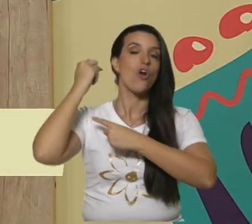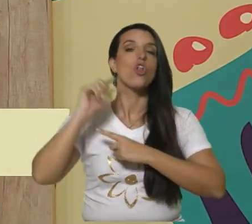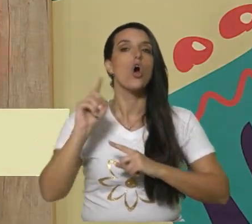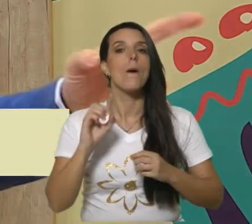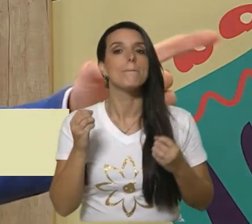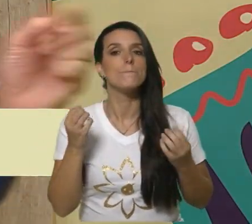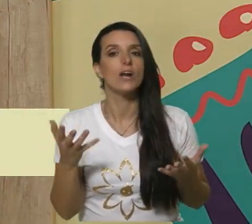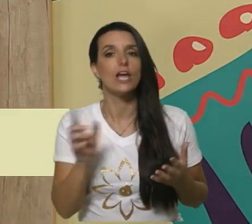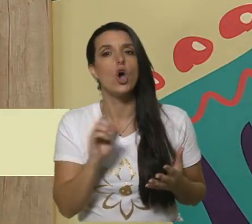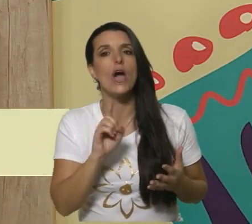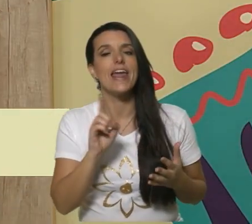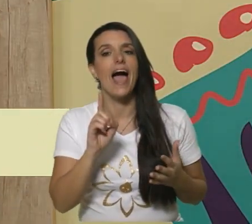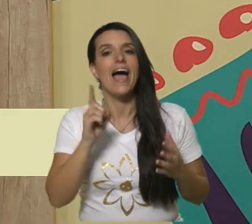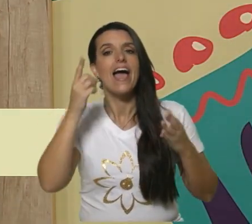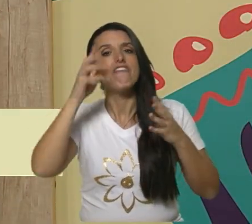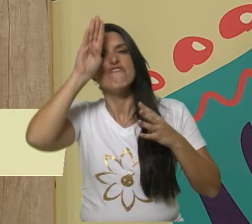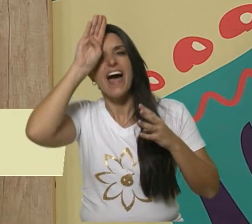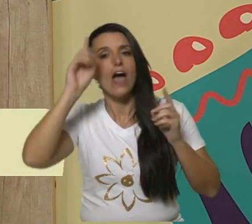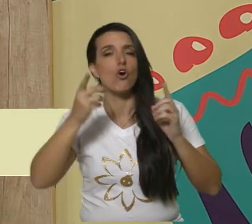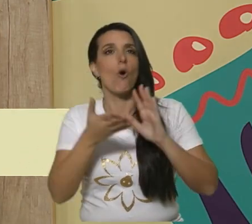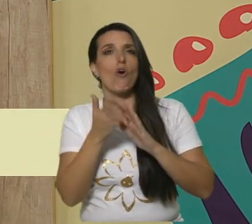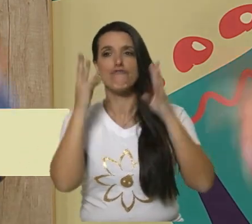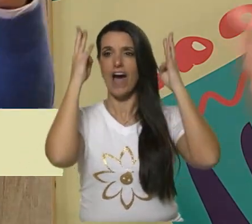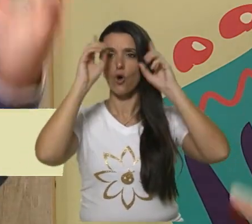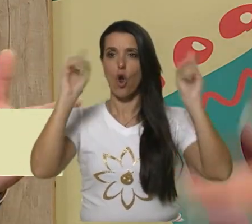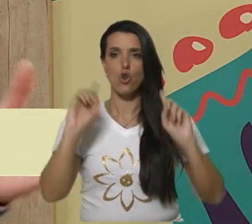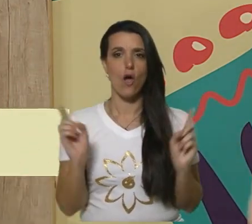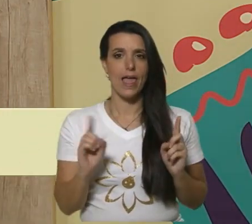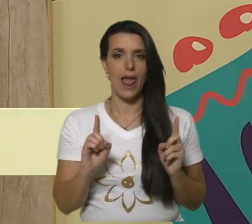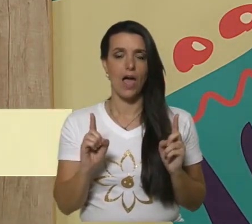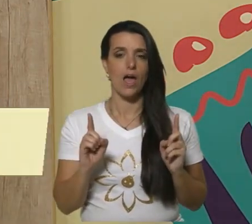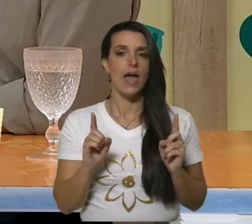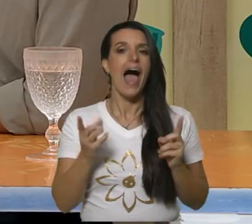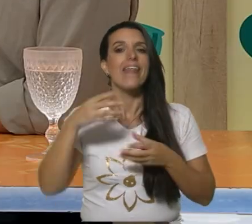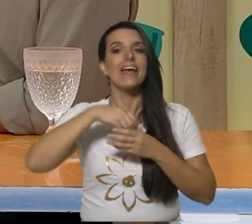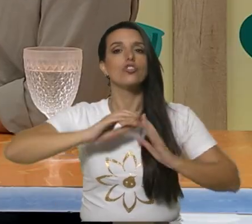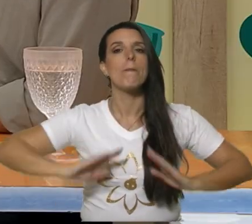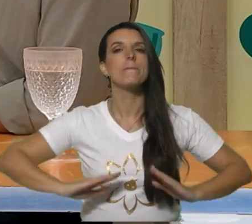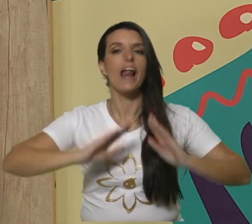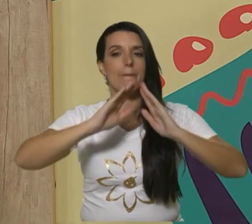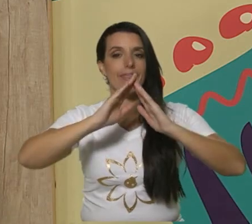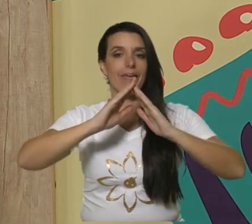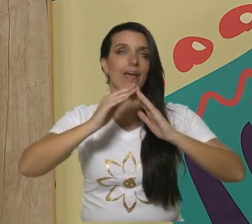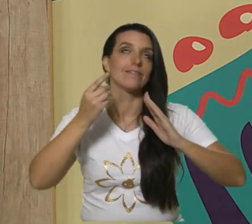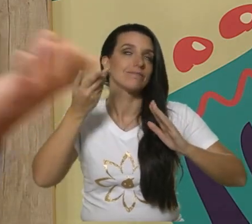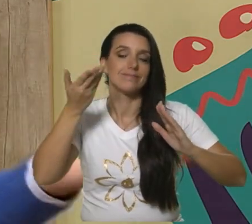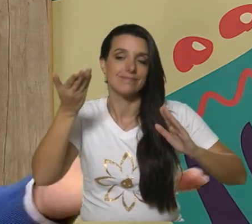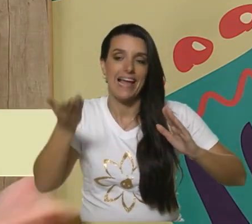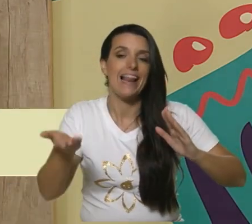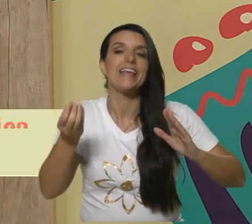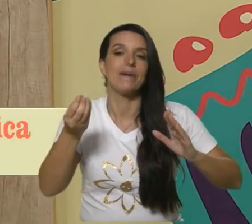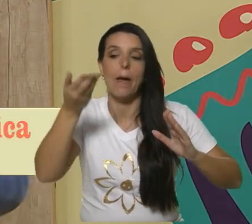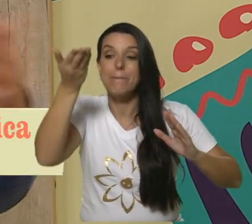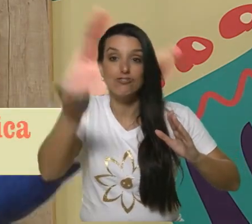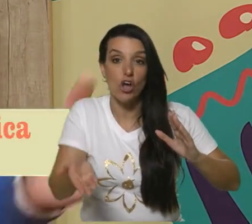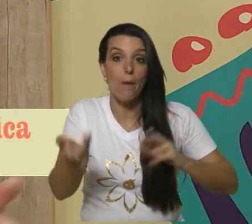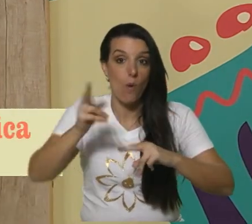porque no era faraón era el sacerdote que estaba en las exequias del faraón dentro de una pirámide en Egipto Mira así que él En un momento sobre todo pasa en el primer capítulo